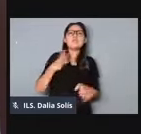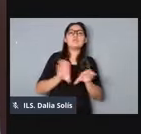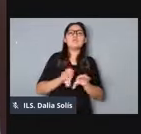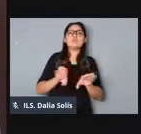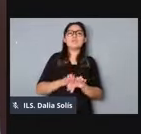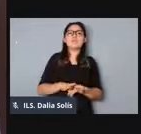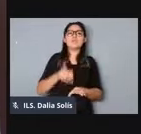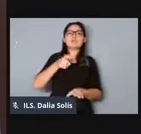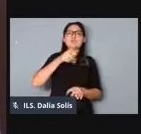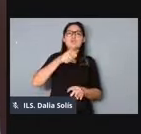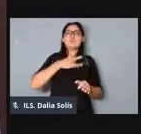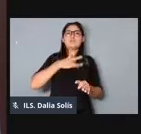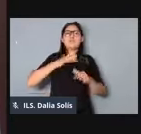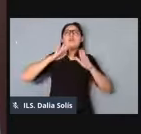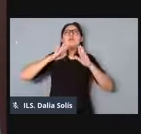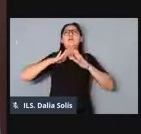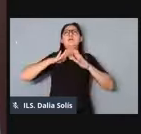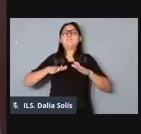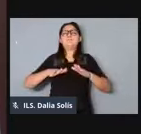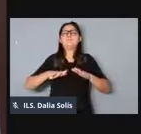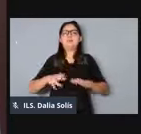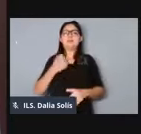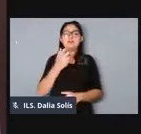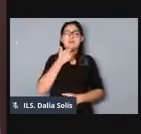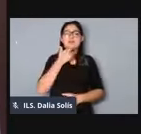soy, ¿no? Así soy.